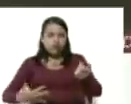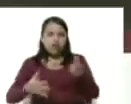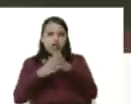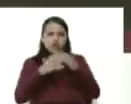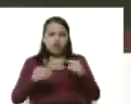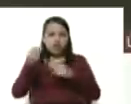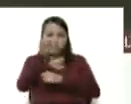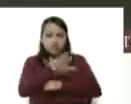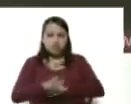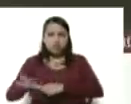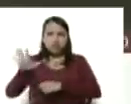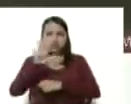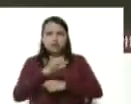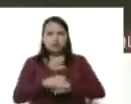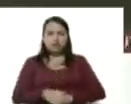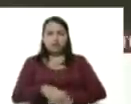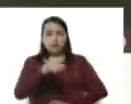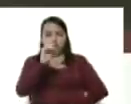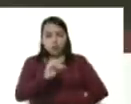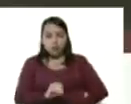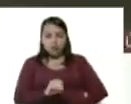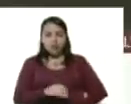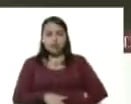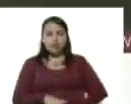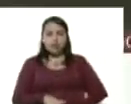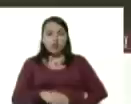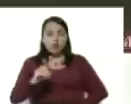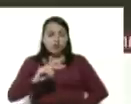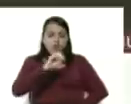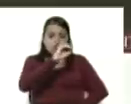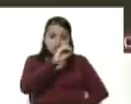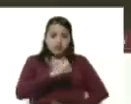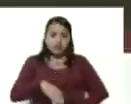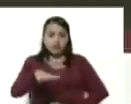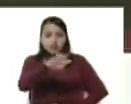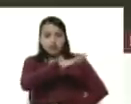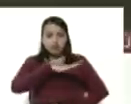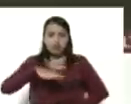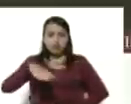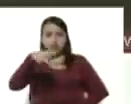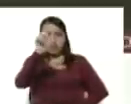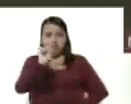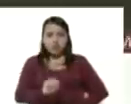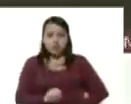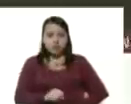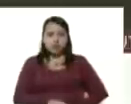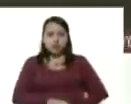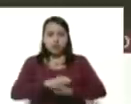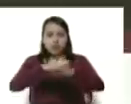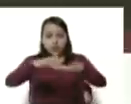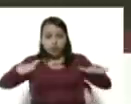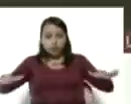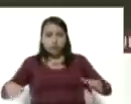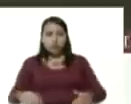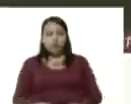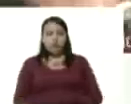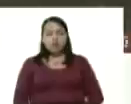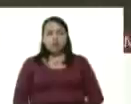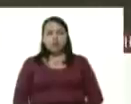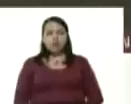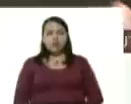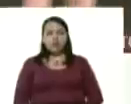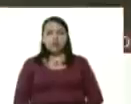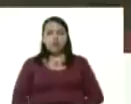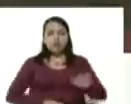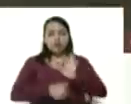ese territorio, en el oriente, en el occidente, en los llanos, en el sur, en las costas y